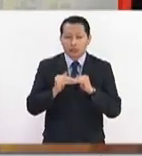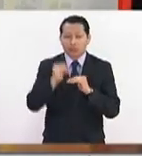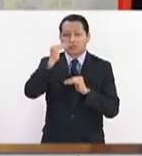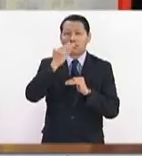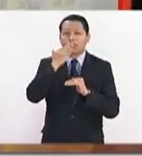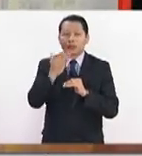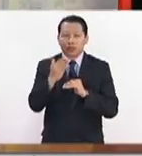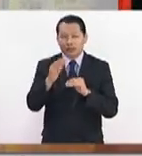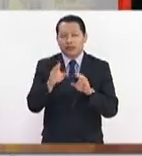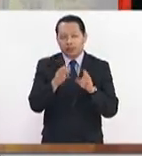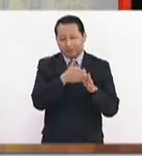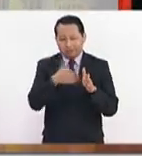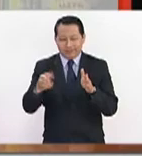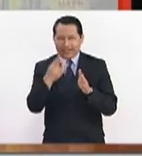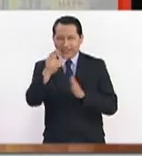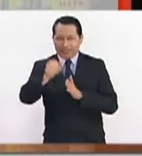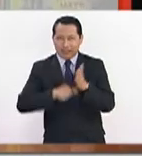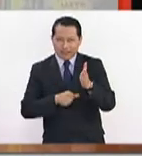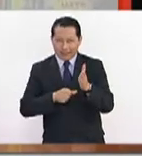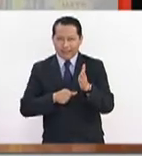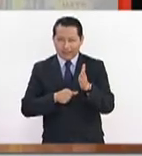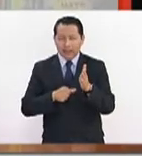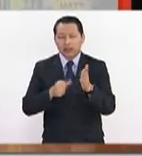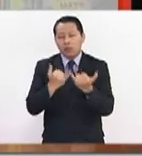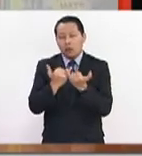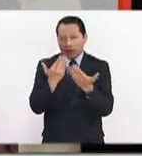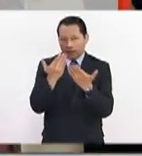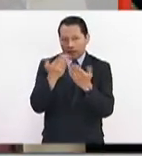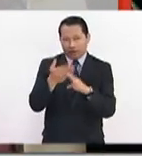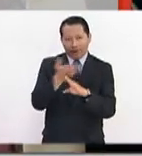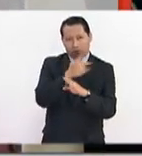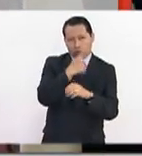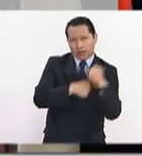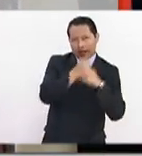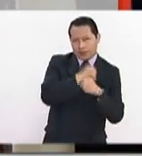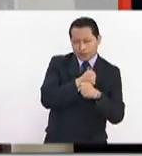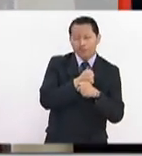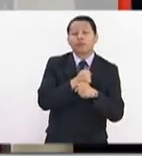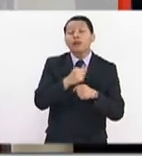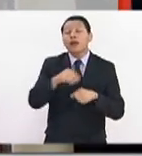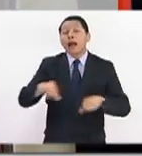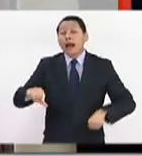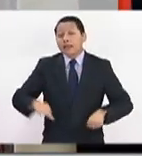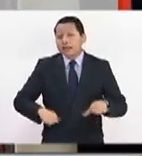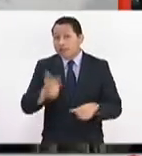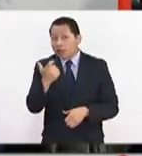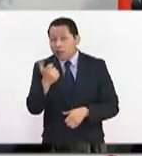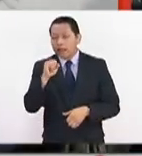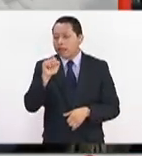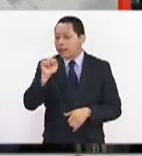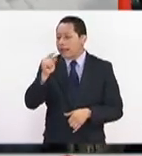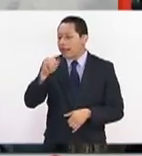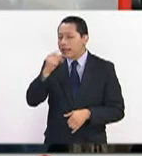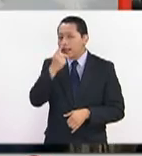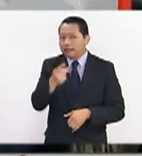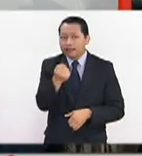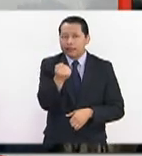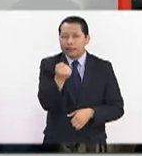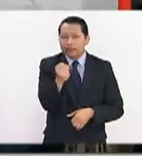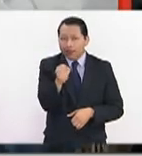año en comparación con el mismo periodo, pero del año pasado. En cuanto a la actividad económica, informó el INEGI que en septiembre